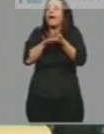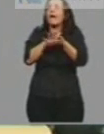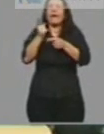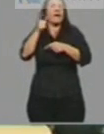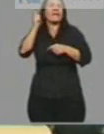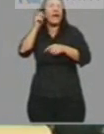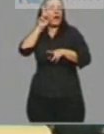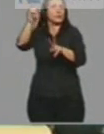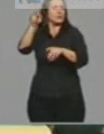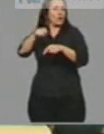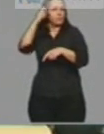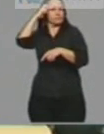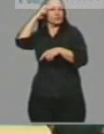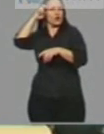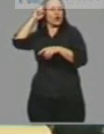su autorización.